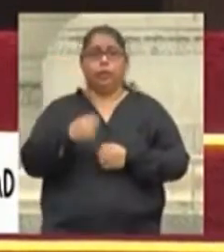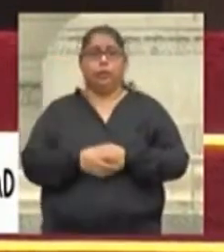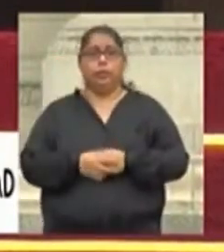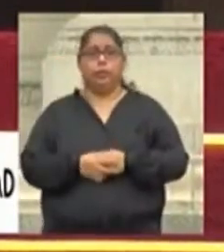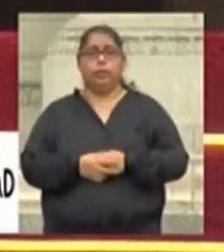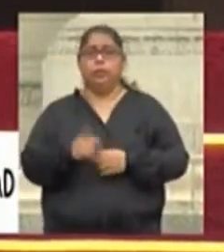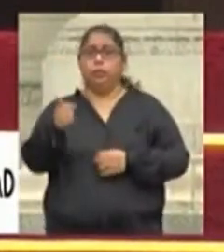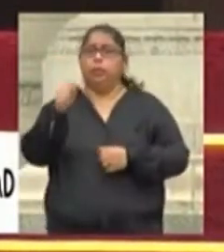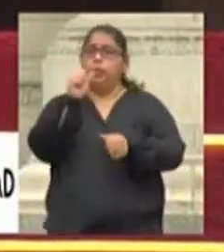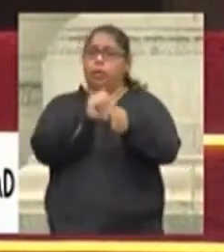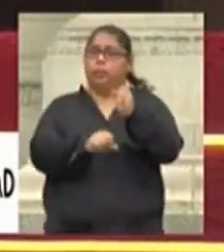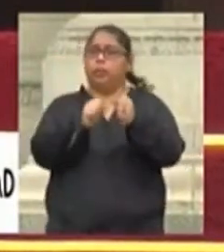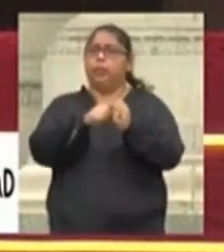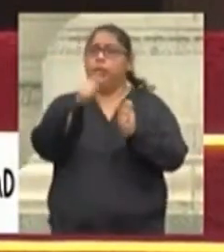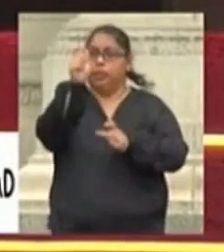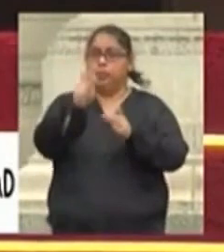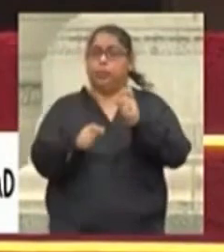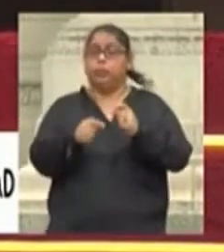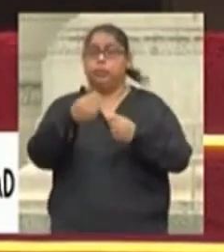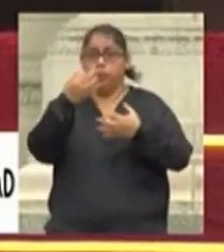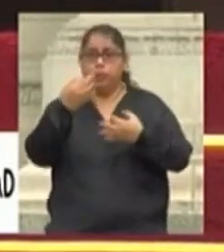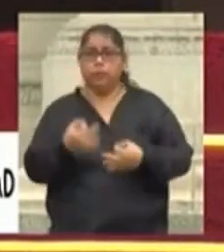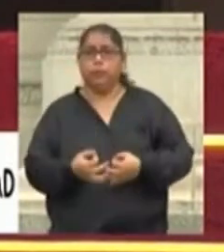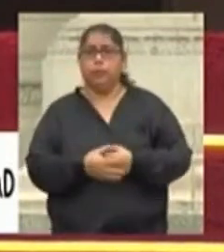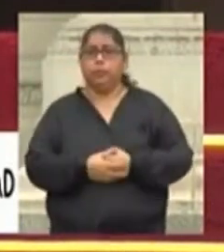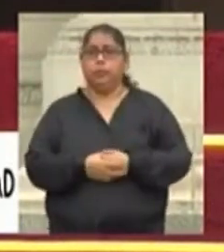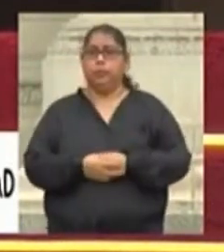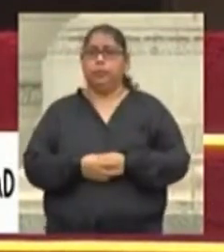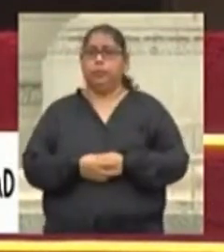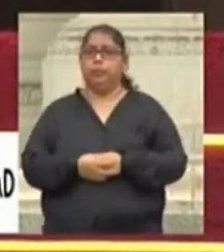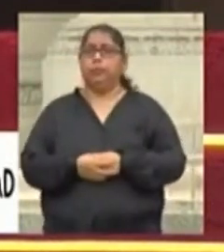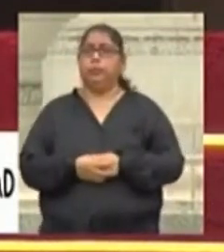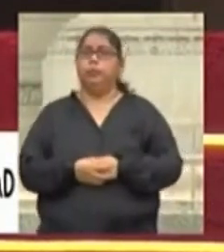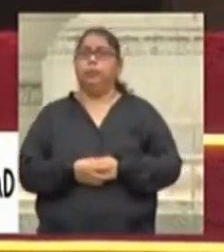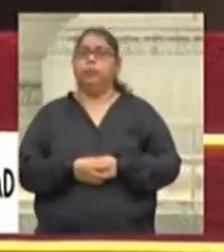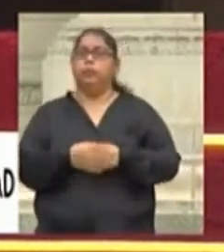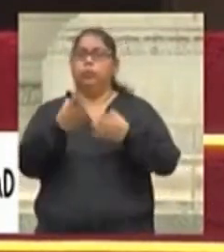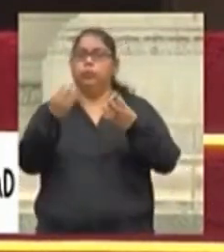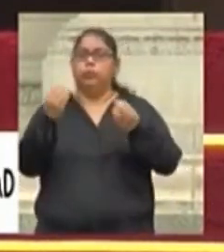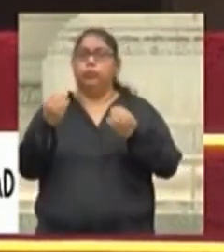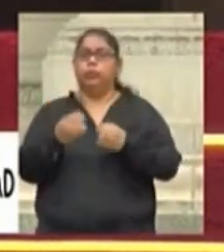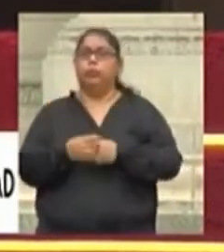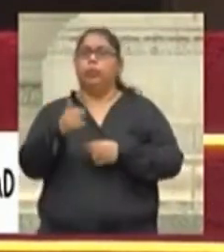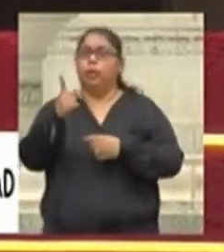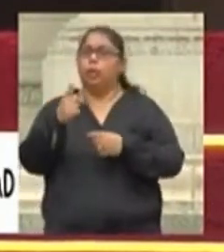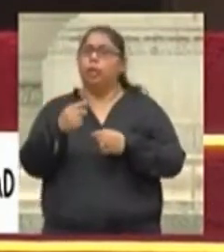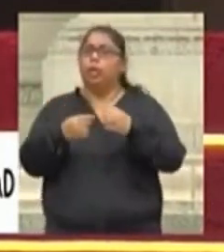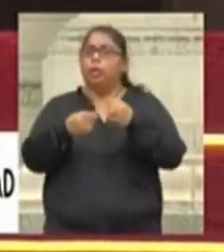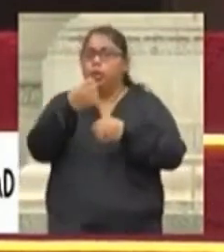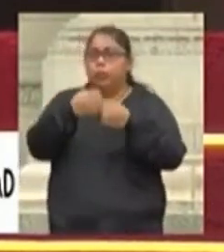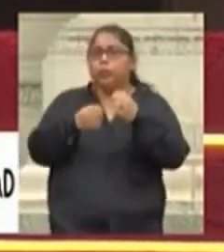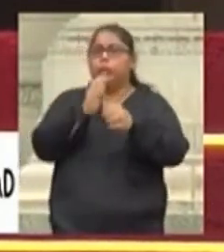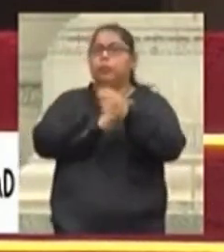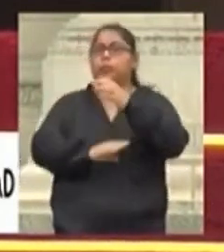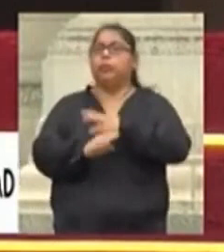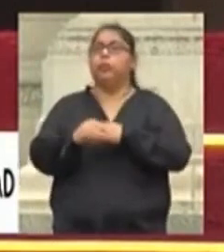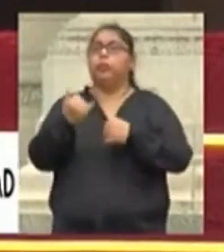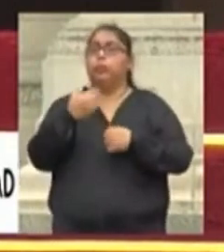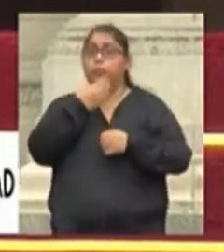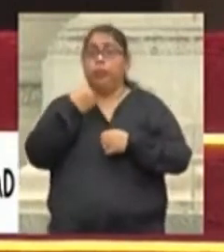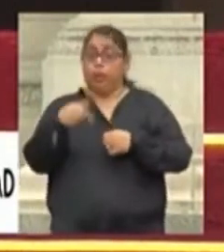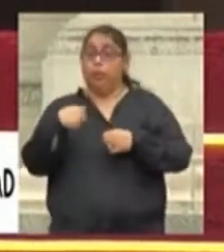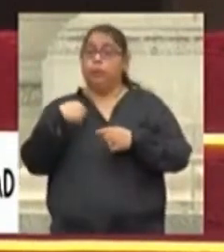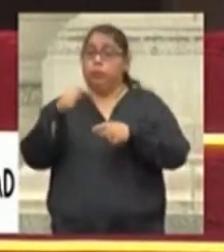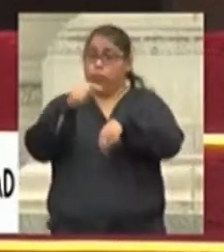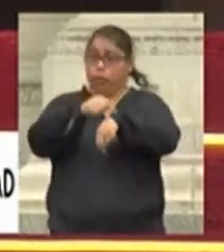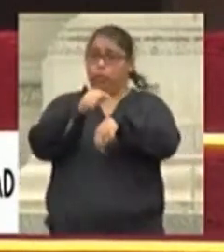compete a nuestros hermanos a las personas dignas y que muchas veces tienen problemas de discapacidad voy a